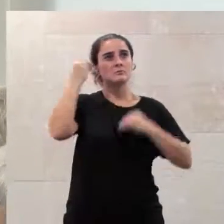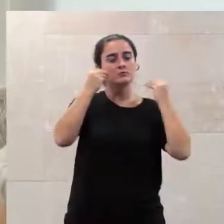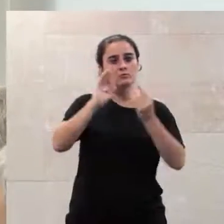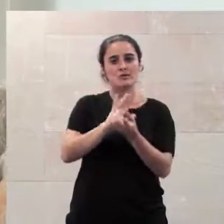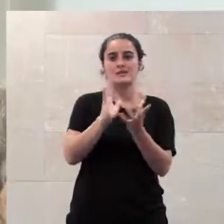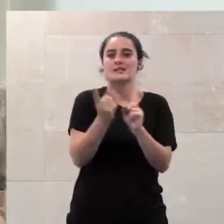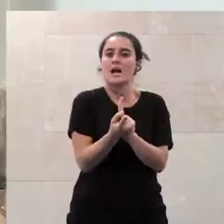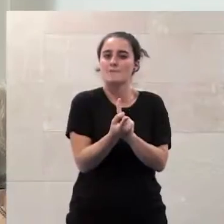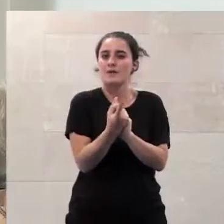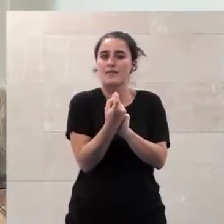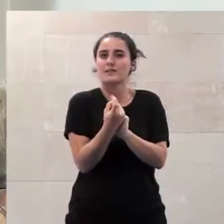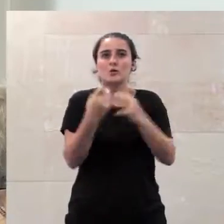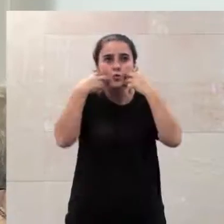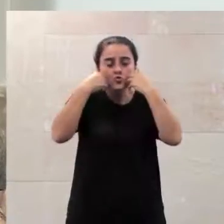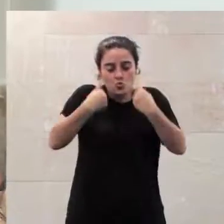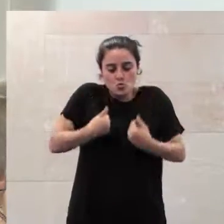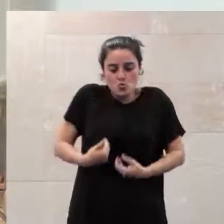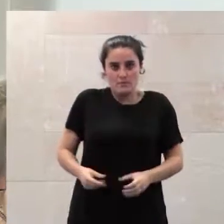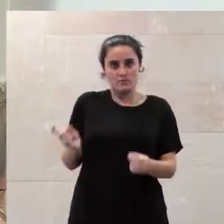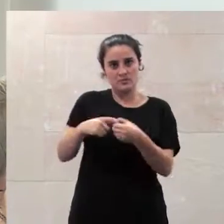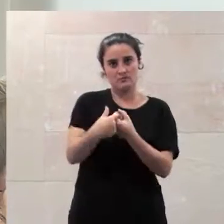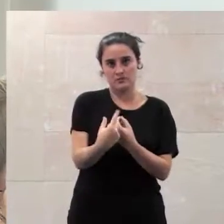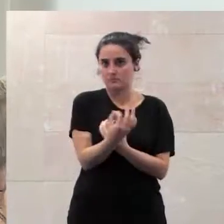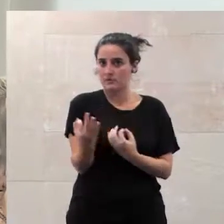que pasar por el cuerpo, ¿no? Que es la herramienta principal que tenemos.